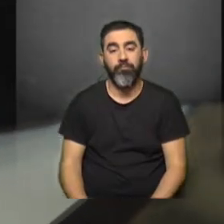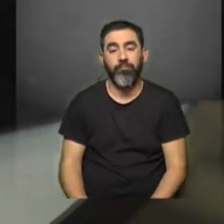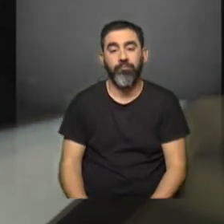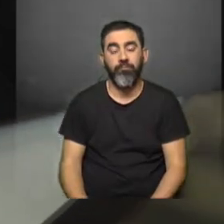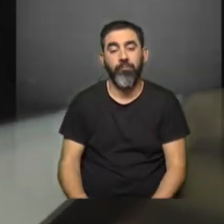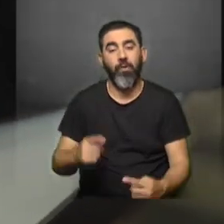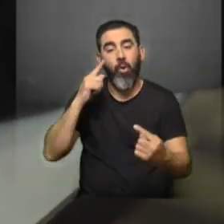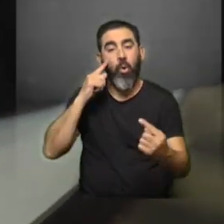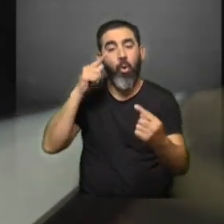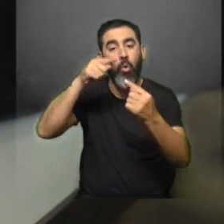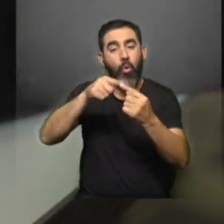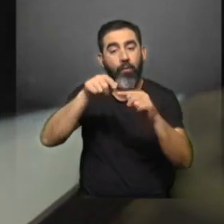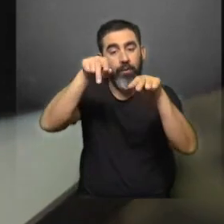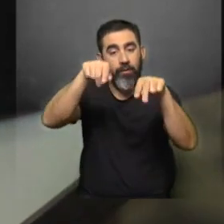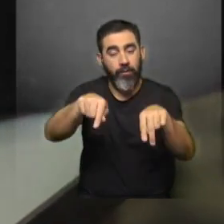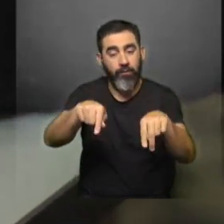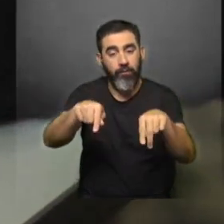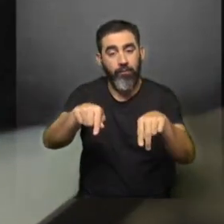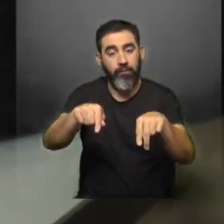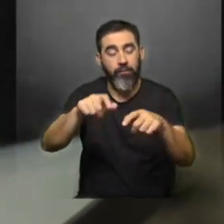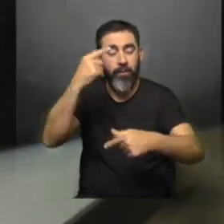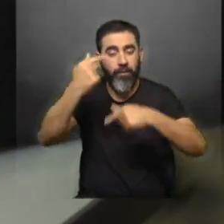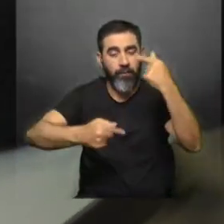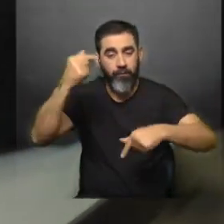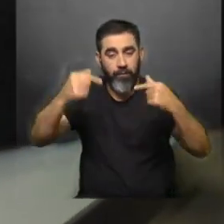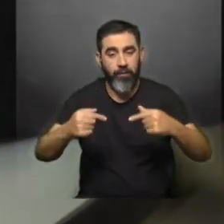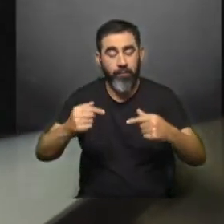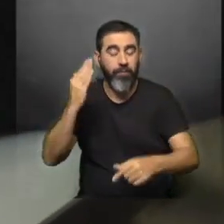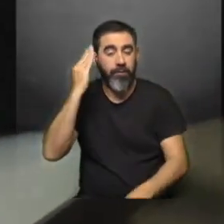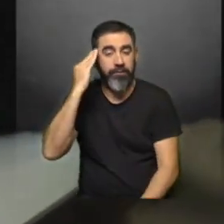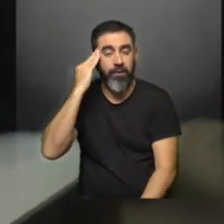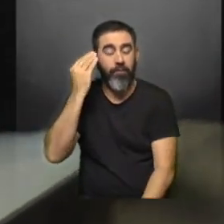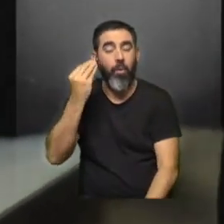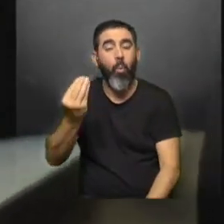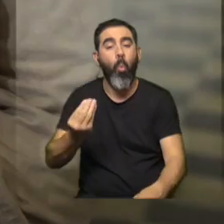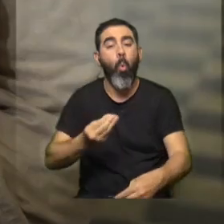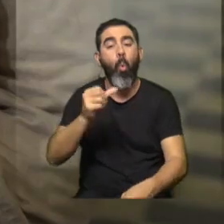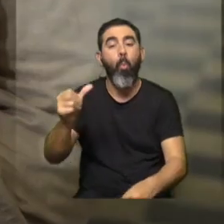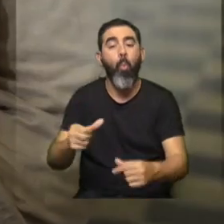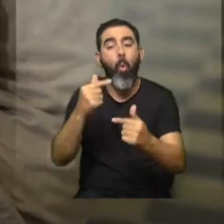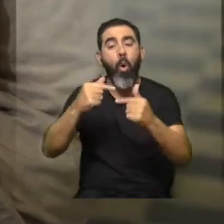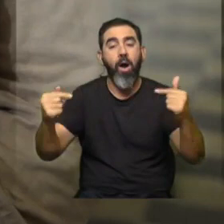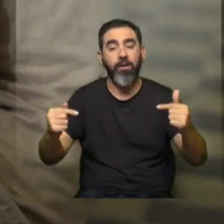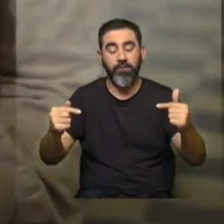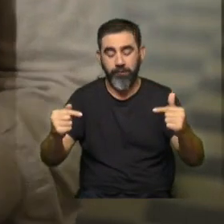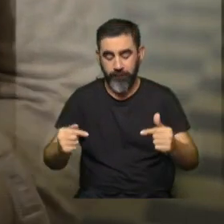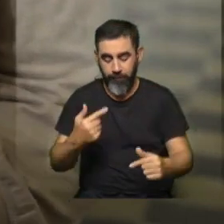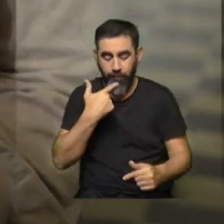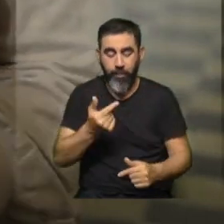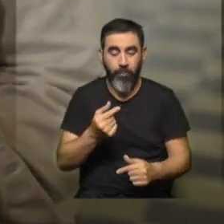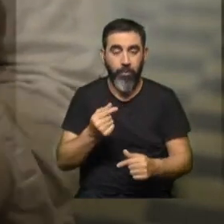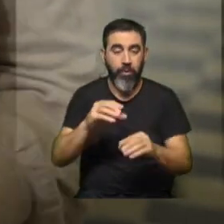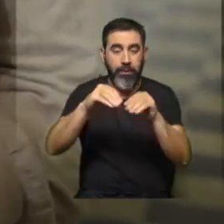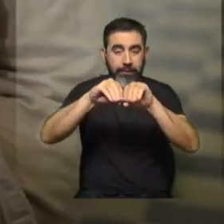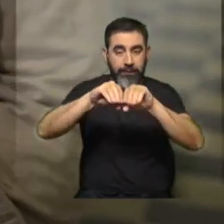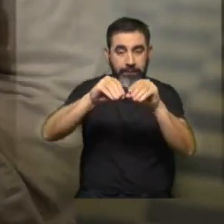El objetivo de la arqueometría es variado. Si uno quiere saber cómo se hicieron determinados materiales, por ejemplo la cerámica, una